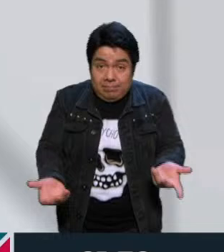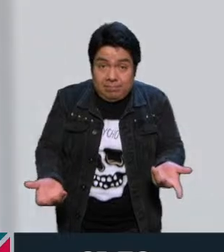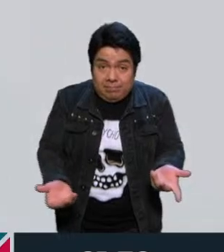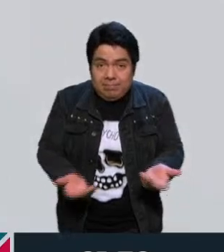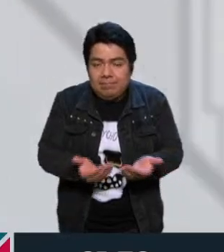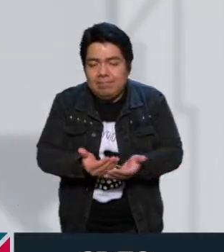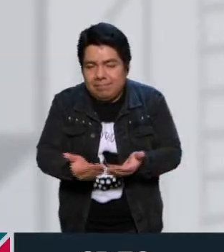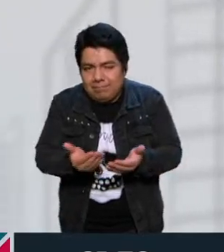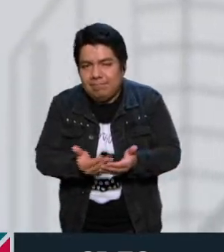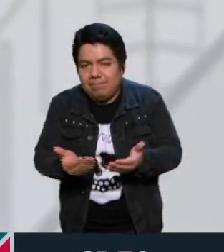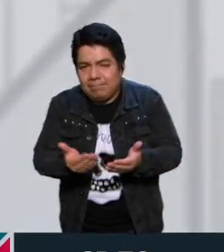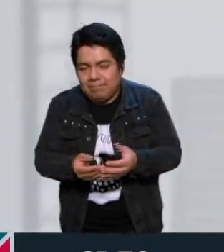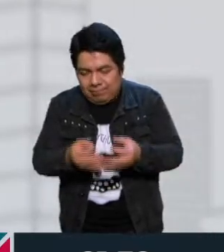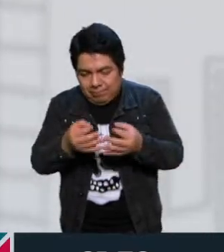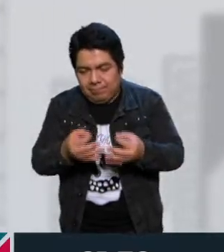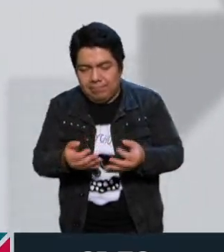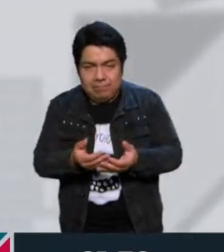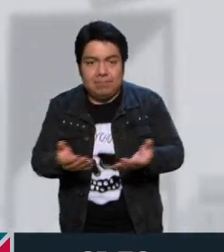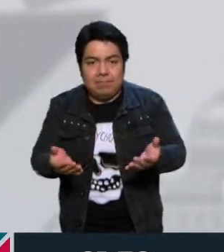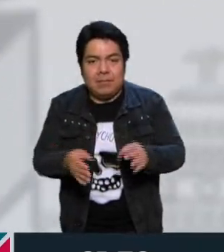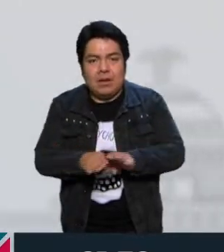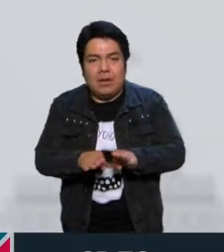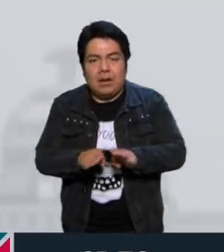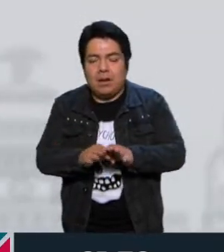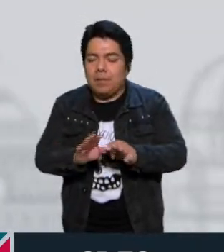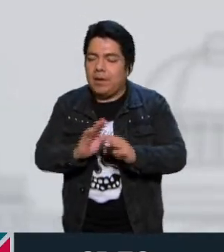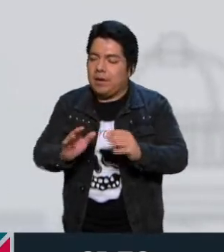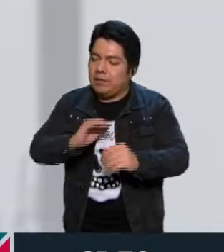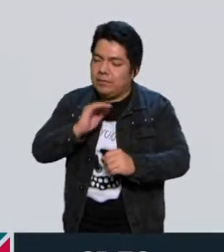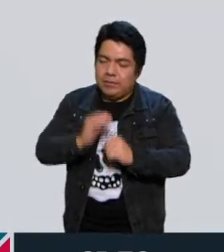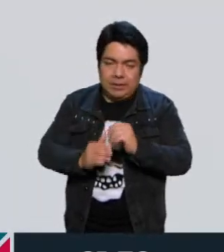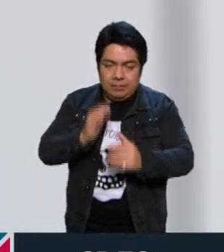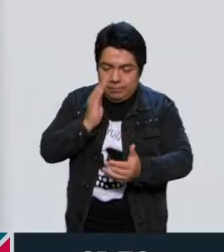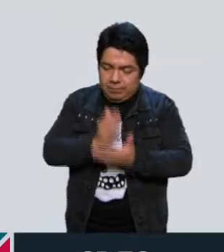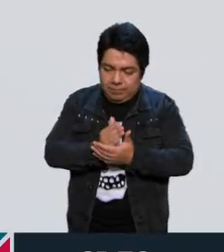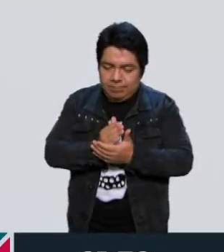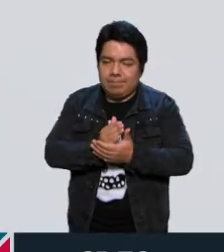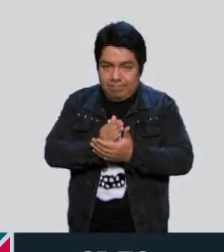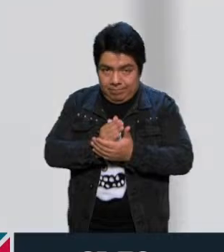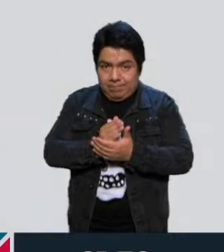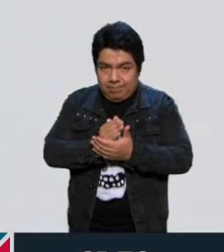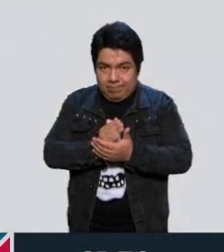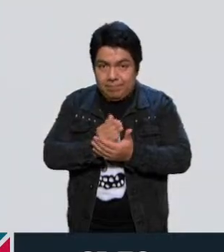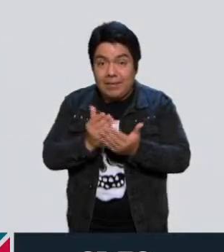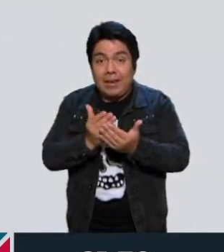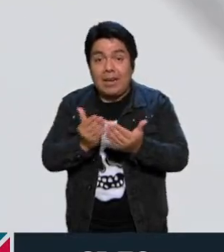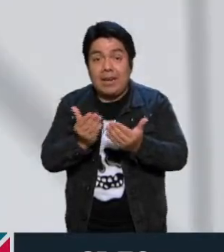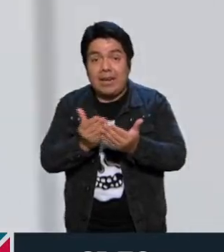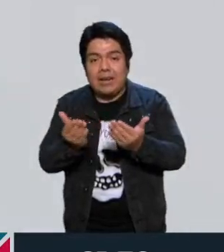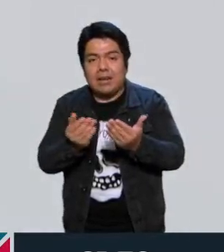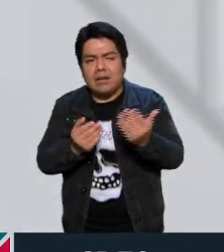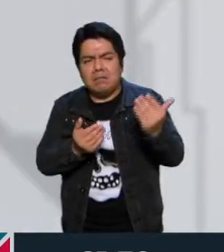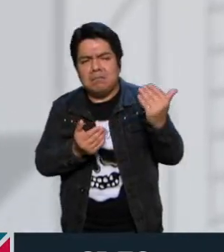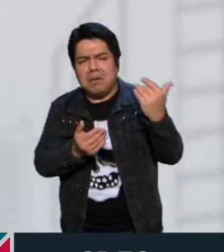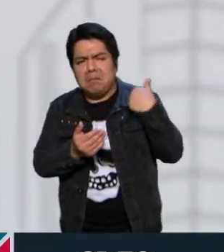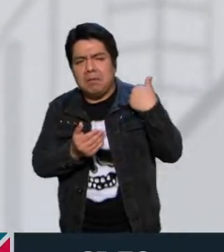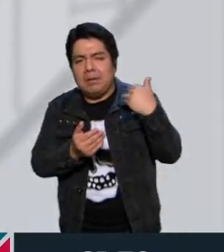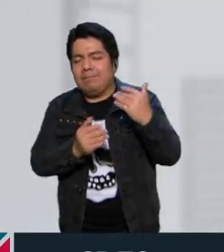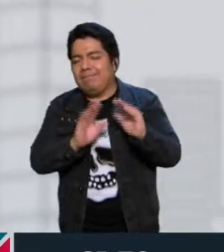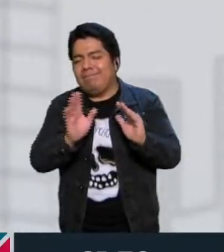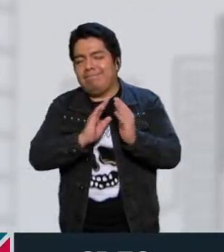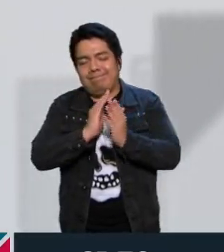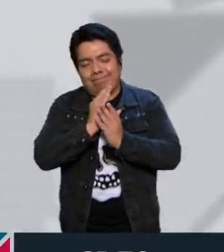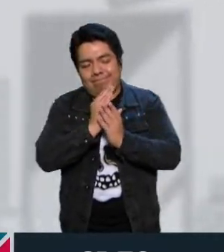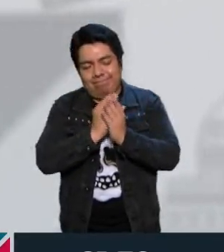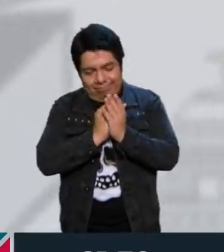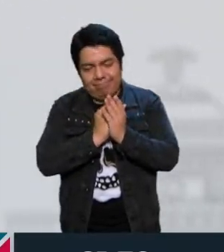momento el punto de quiebre, el punto paradigmático para mostrar que ese nivel de influencia pues ha bajado y